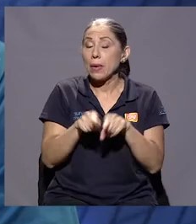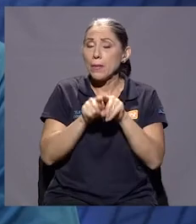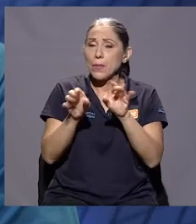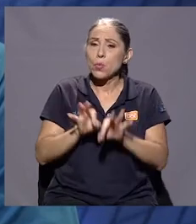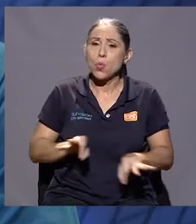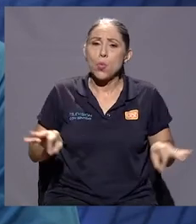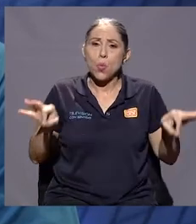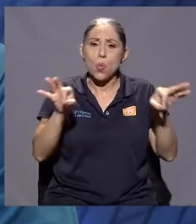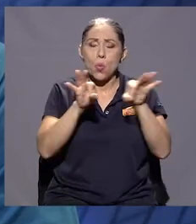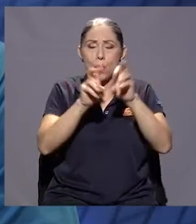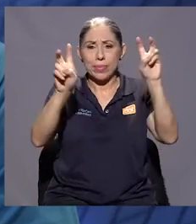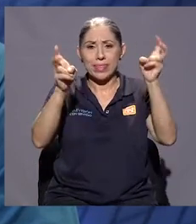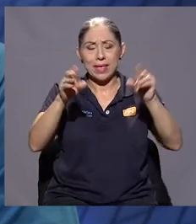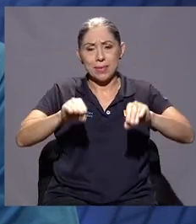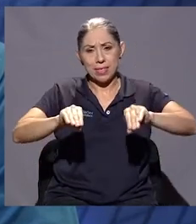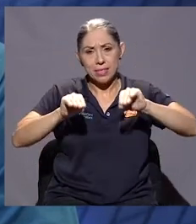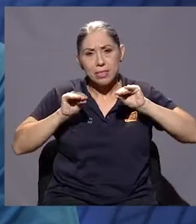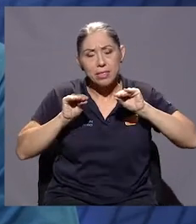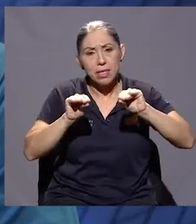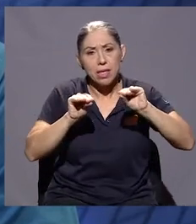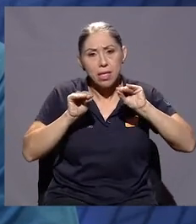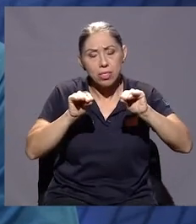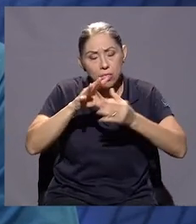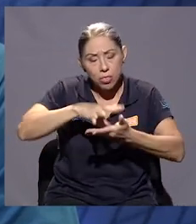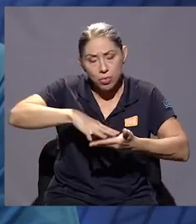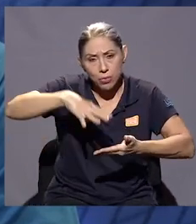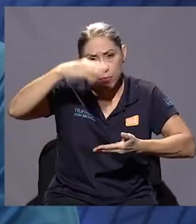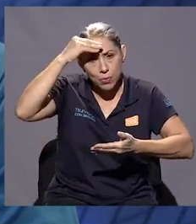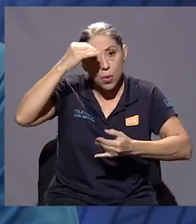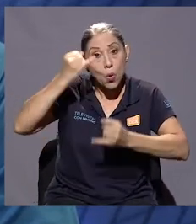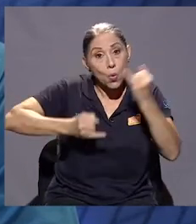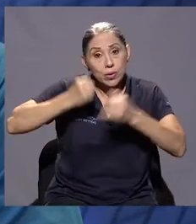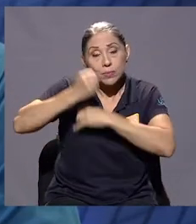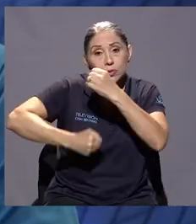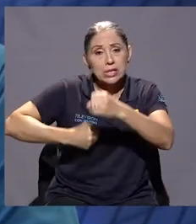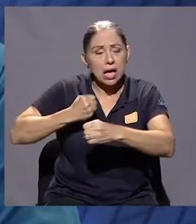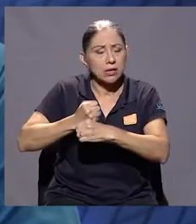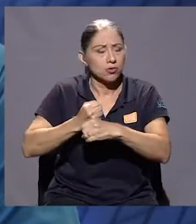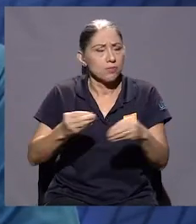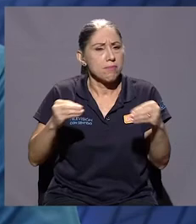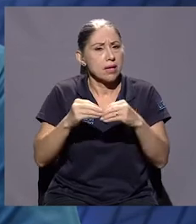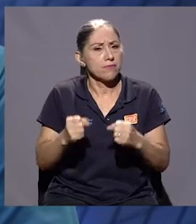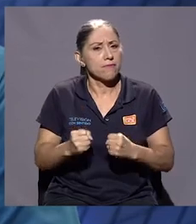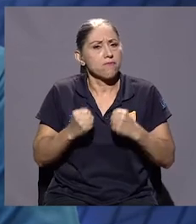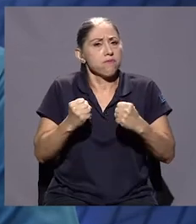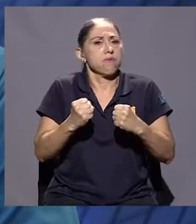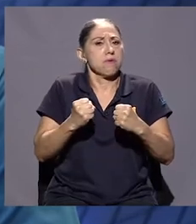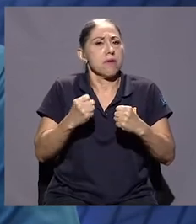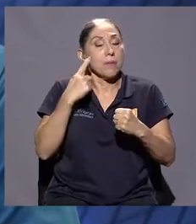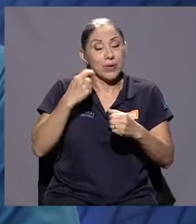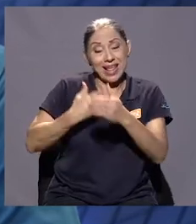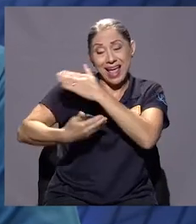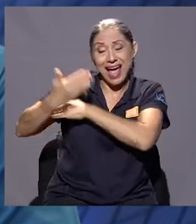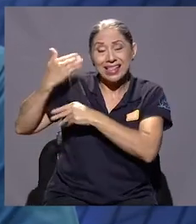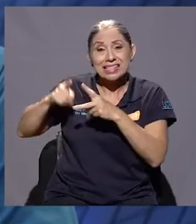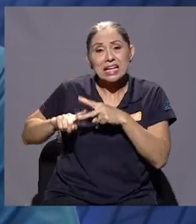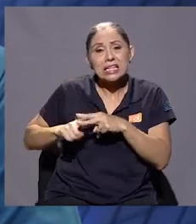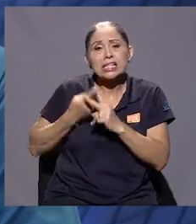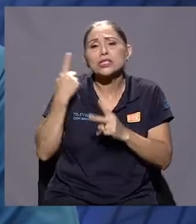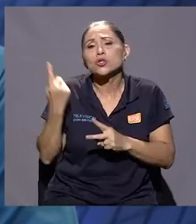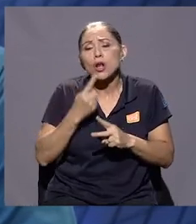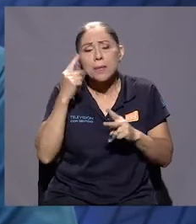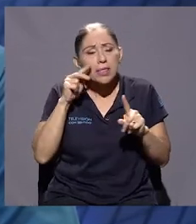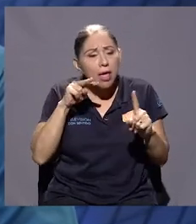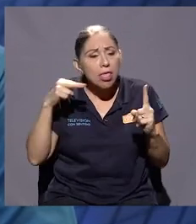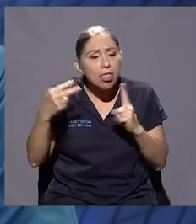que nosotros digamos que nosotros tenemos años hemos venido fortaleciendo porque antes muy muy necio éramos la parte cultural